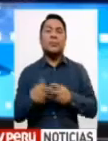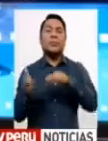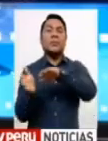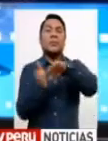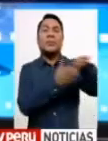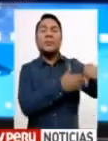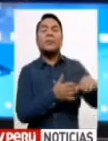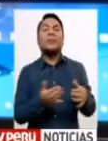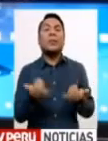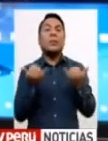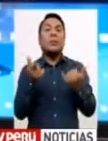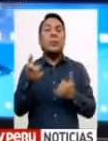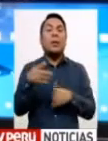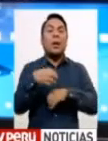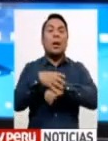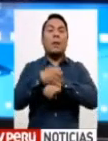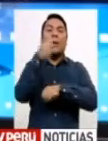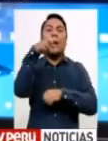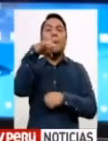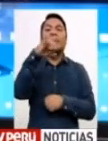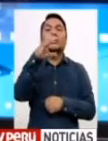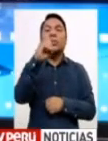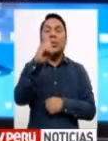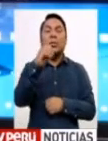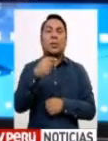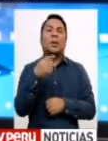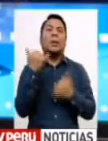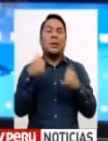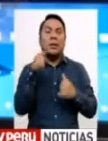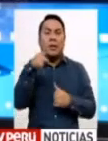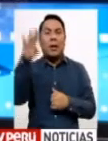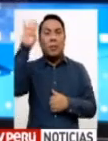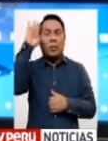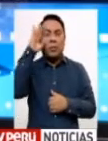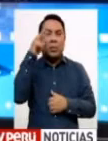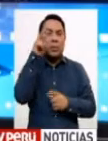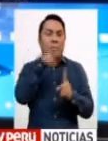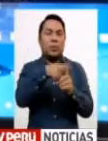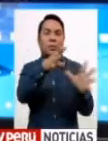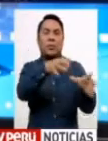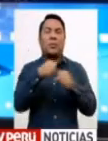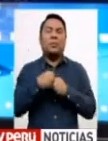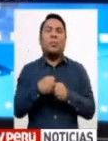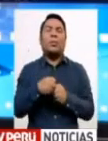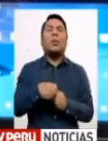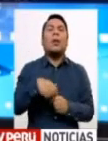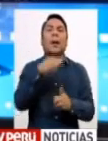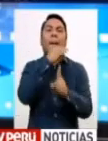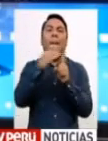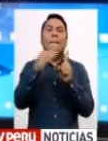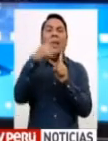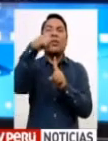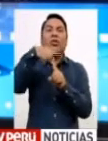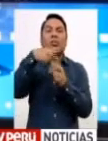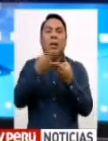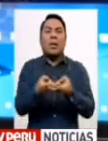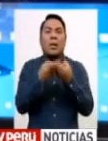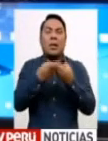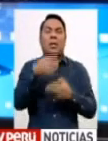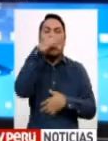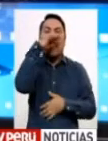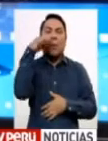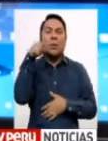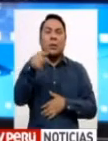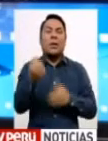ahora Pisco, la policía y el Ministerio Público incautaron más de media tonelada de clorhidrato de cocaína en un local de lavado de autos en